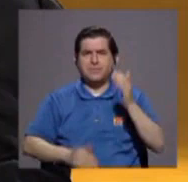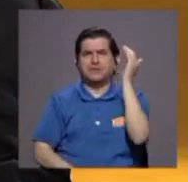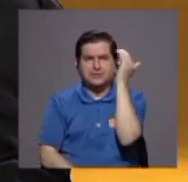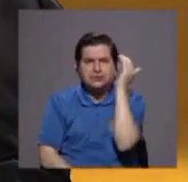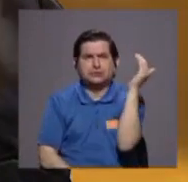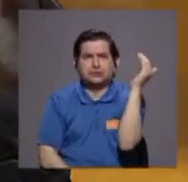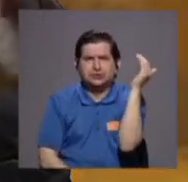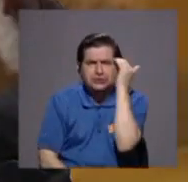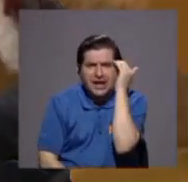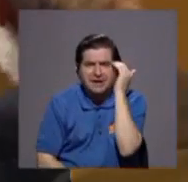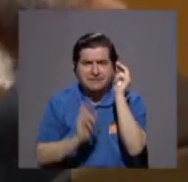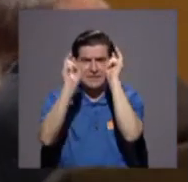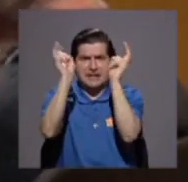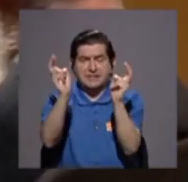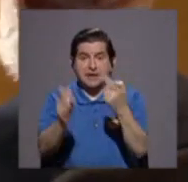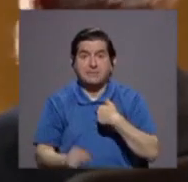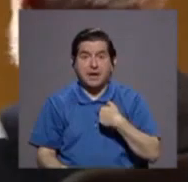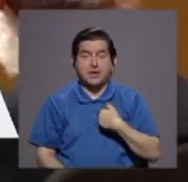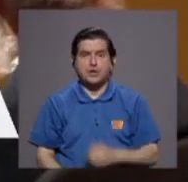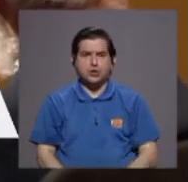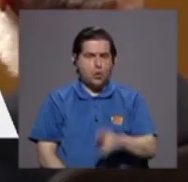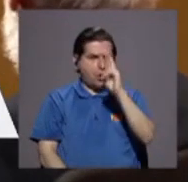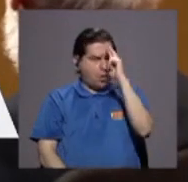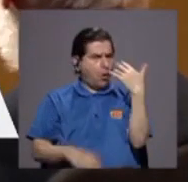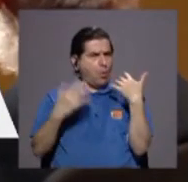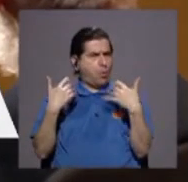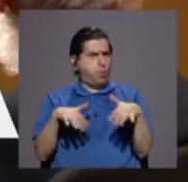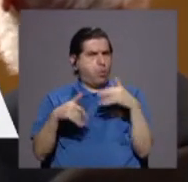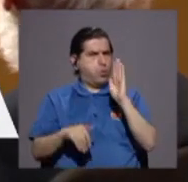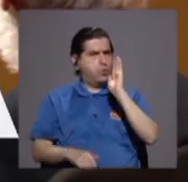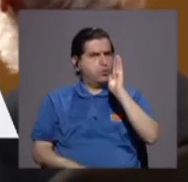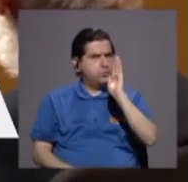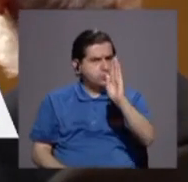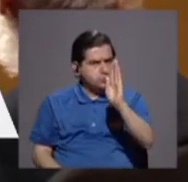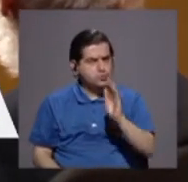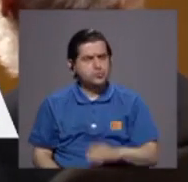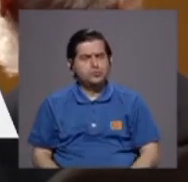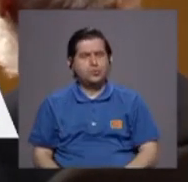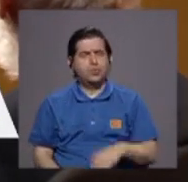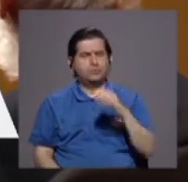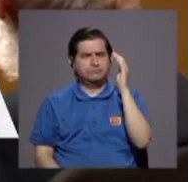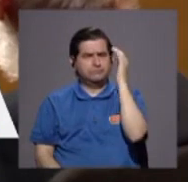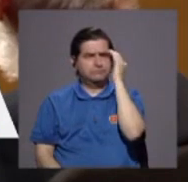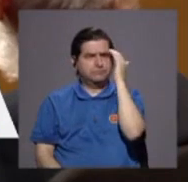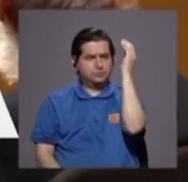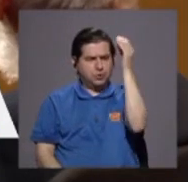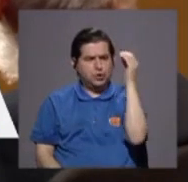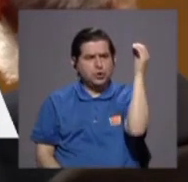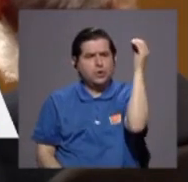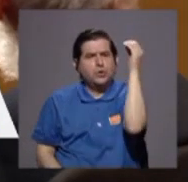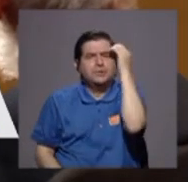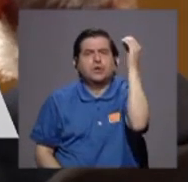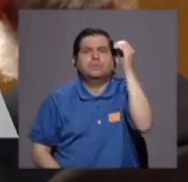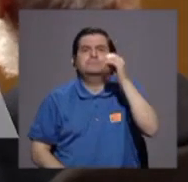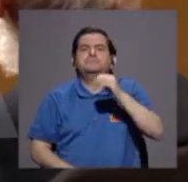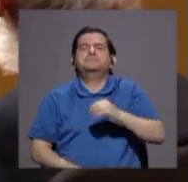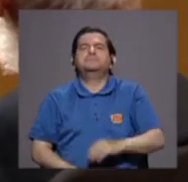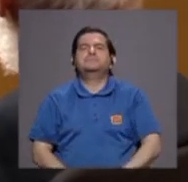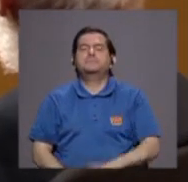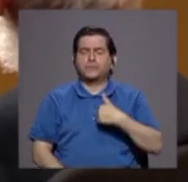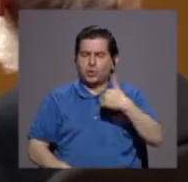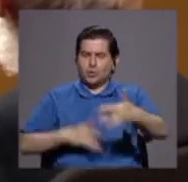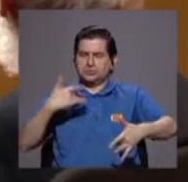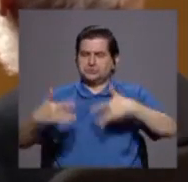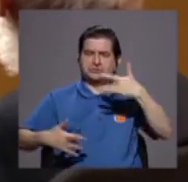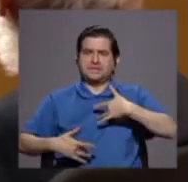conoce el tema, y yo tengo un profundo respeto por usted y por sus opiniones, de manera que me